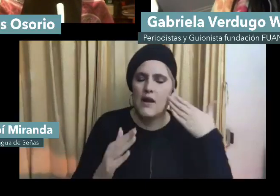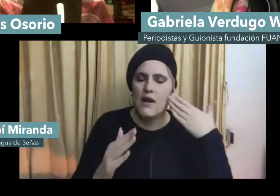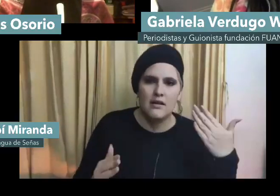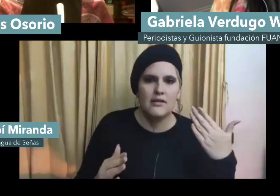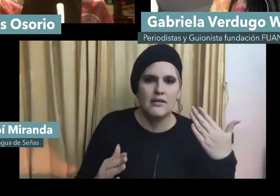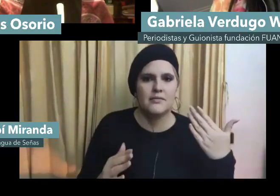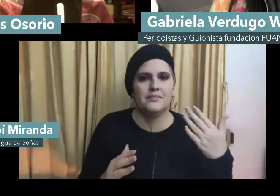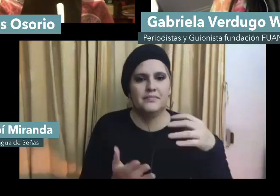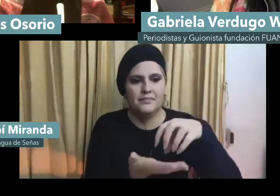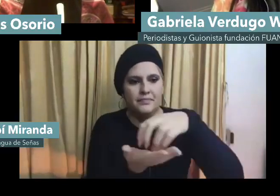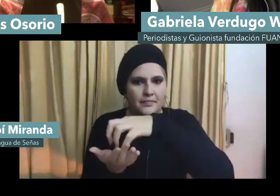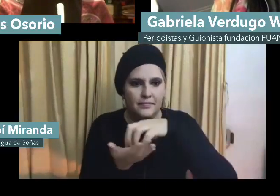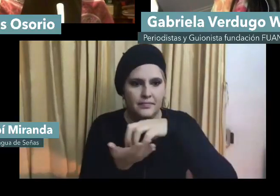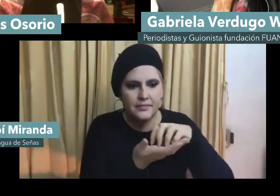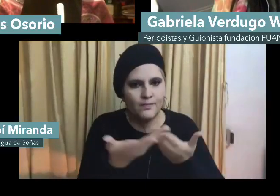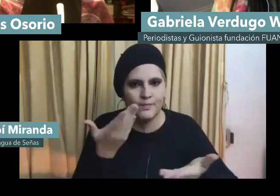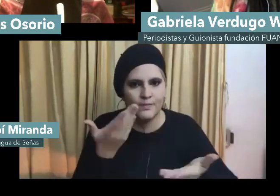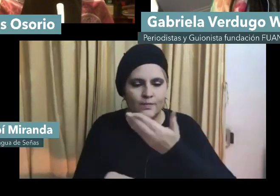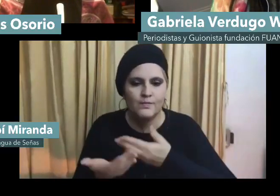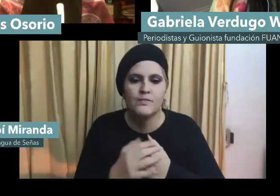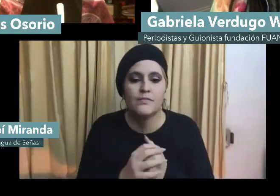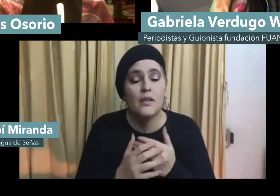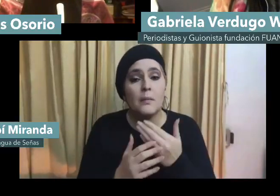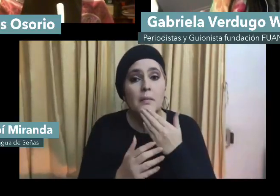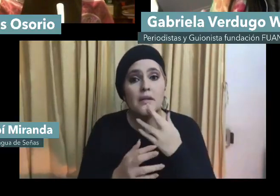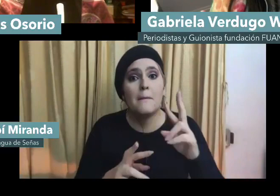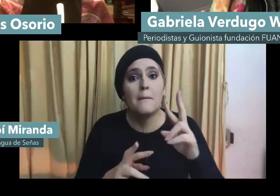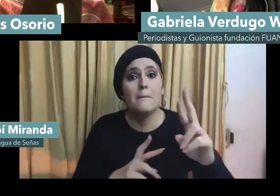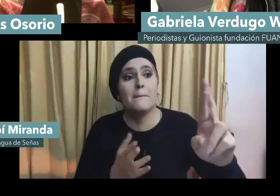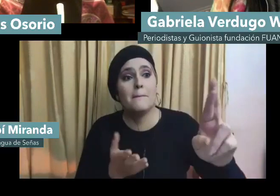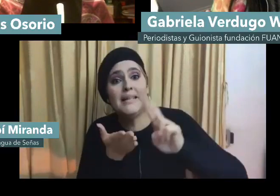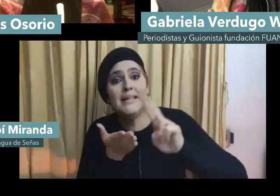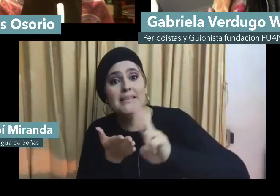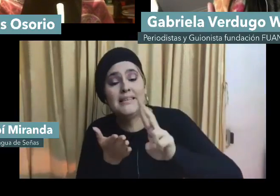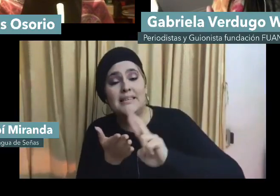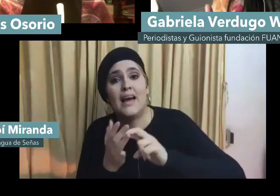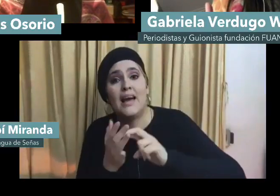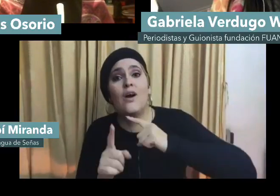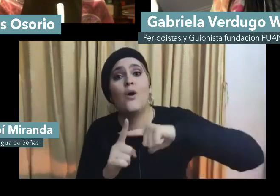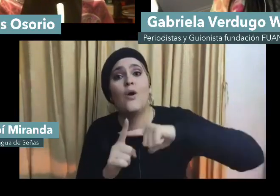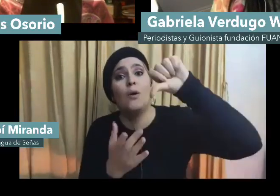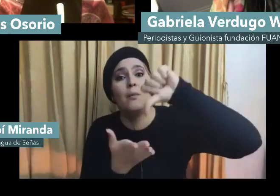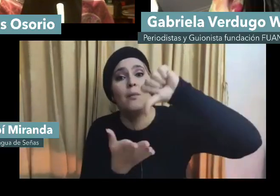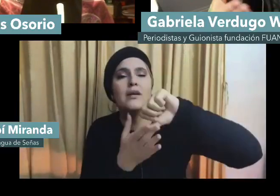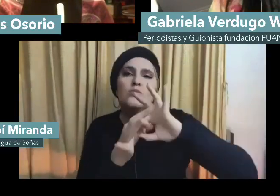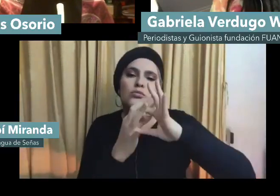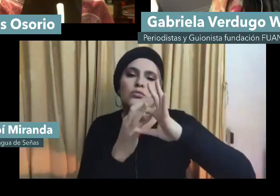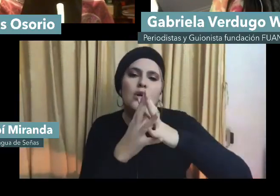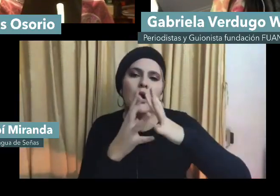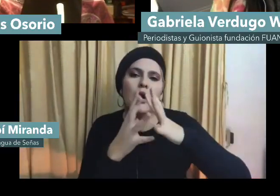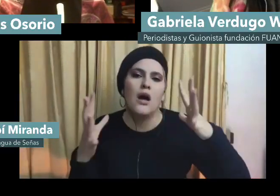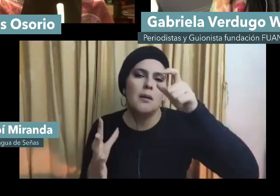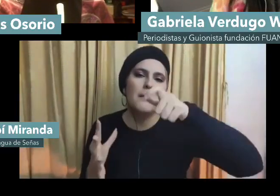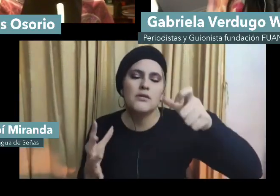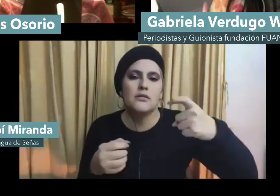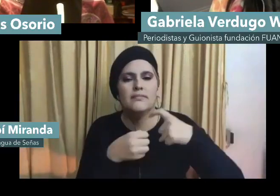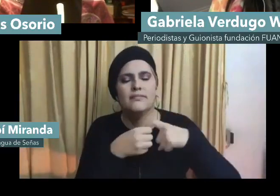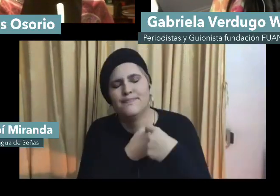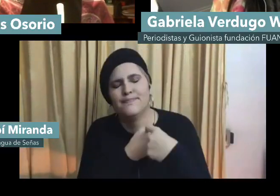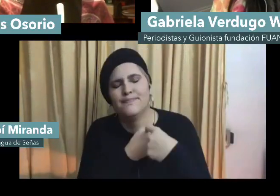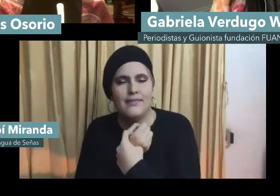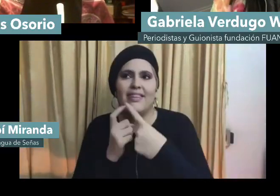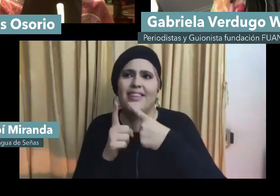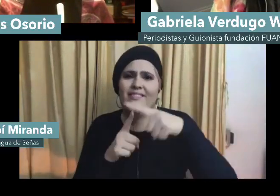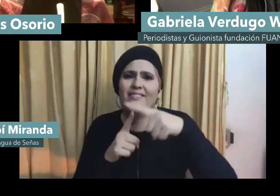llegaron incluso mensajes desde el extranjero, así que muchísimas gracias a todas las personas que se están conectando de diversos rincones de Chile y también del